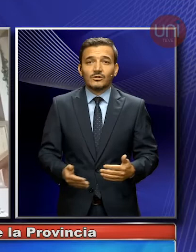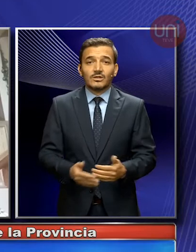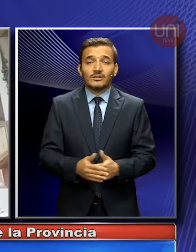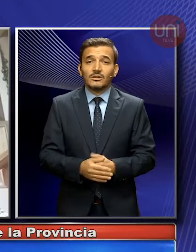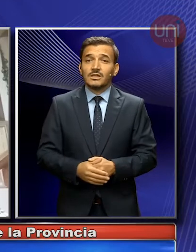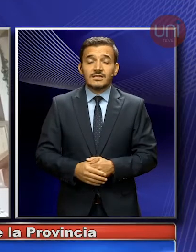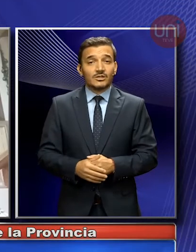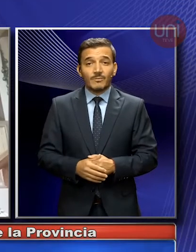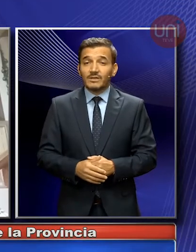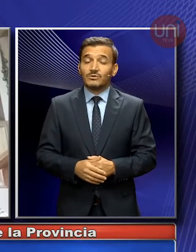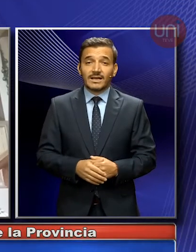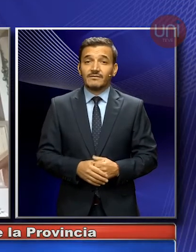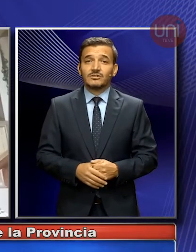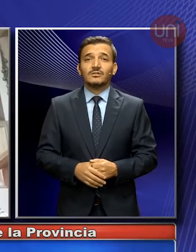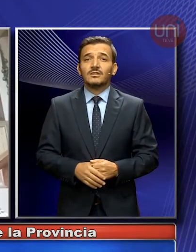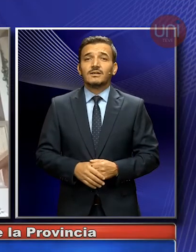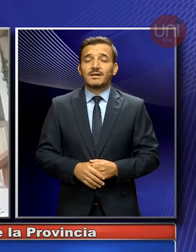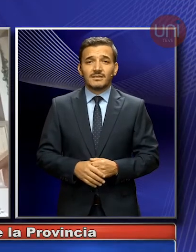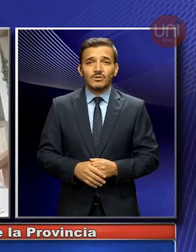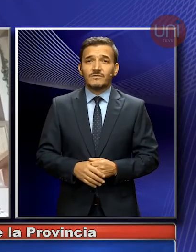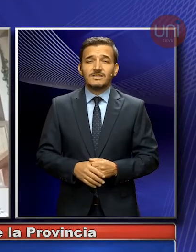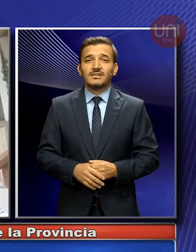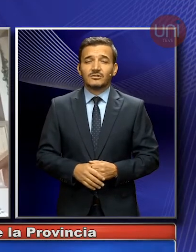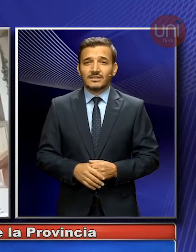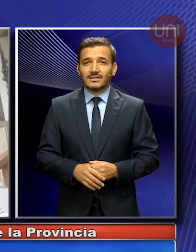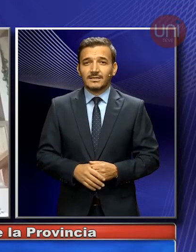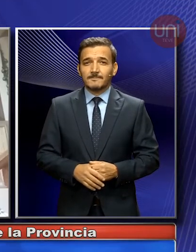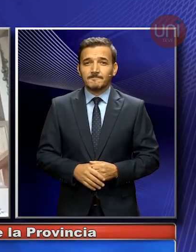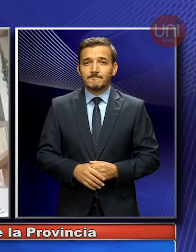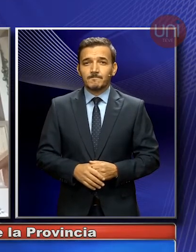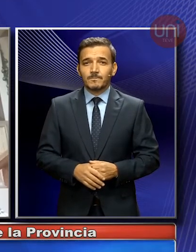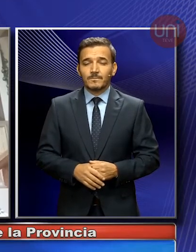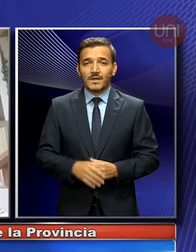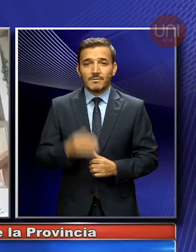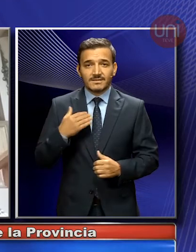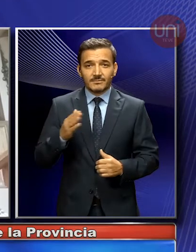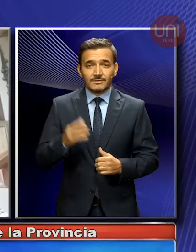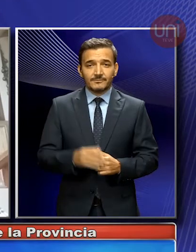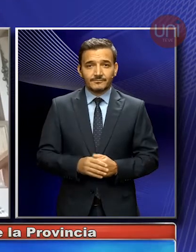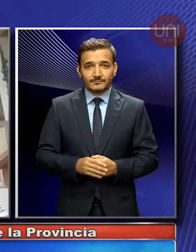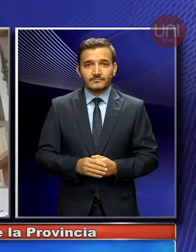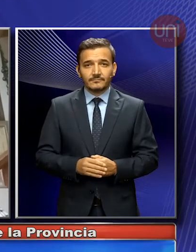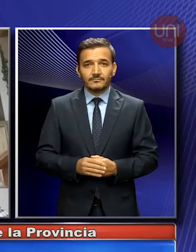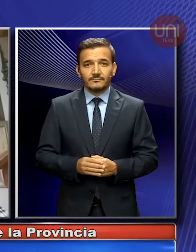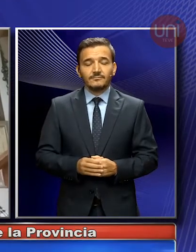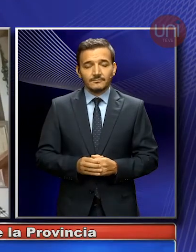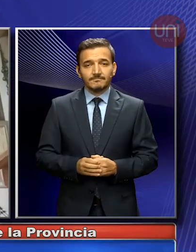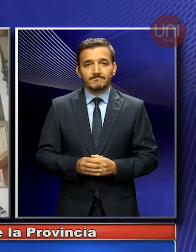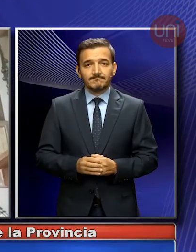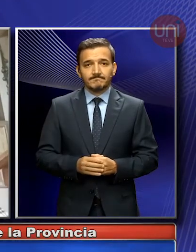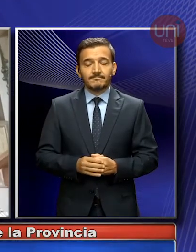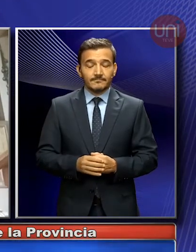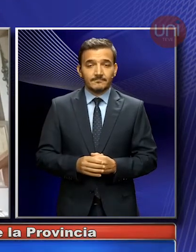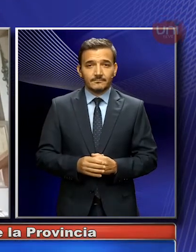colegio, y si no prende una calefacción, va a ser muy difícil de sostener, Delia. Es mi pensamiento. Bueno, vamos. Ojalá que